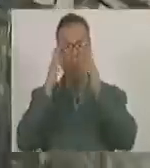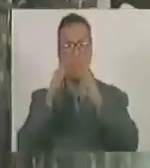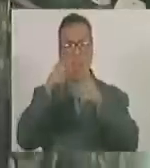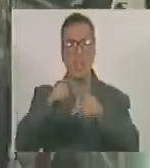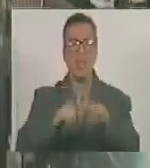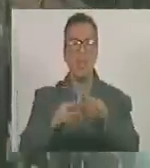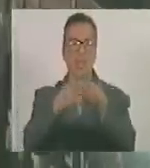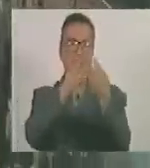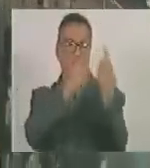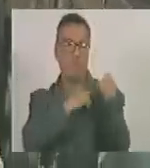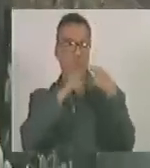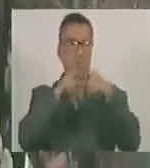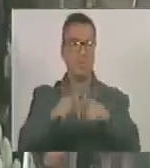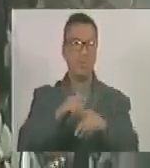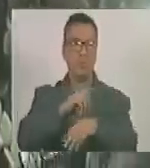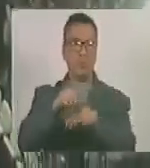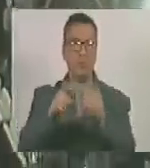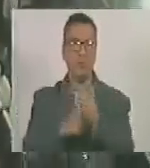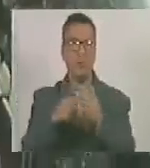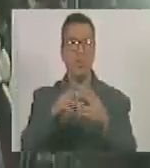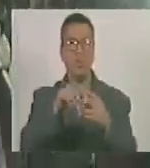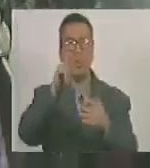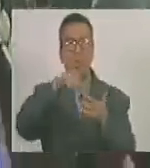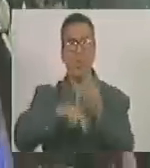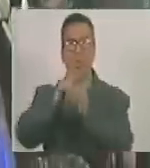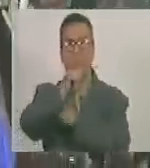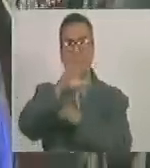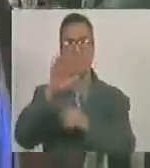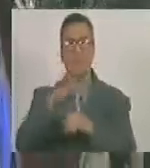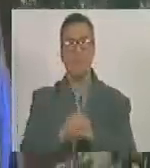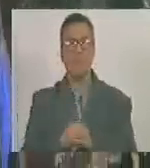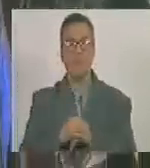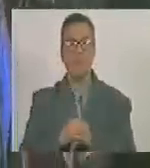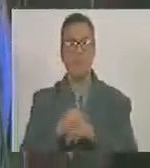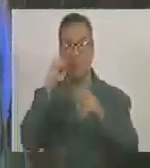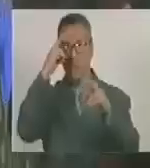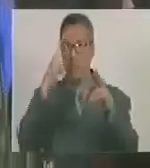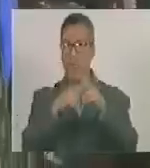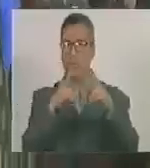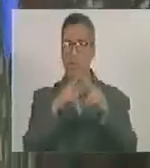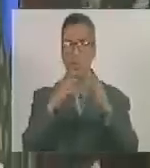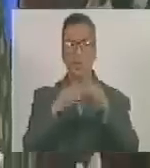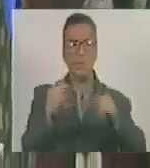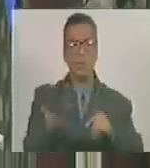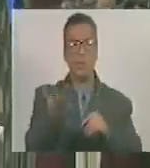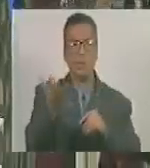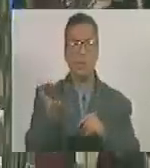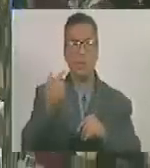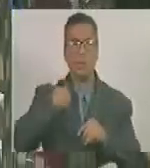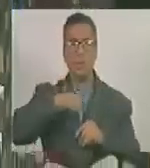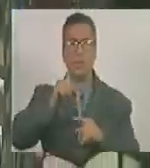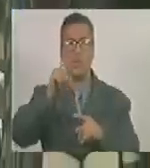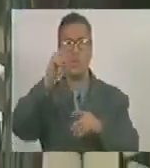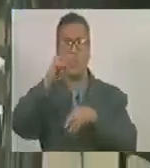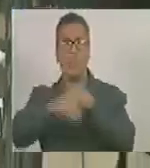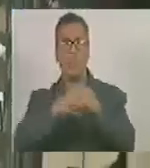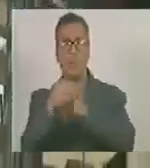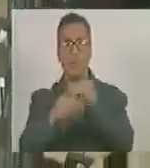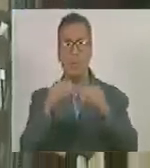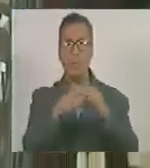respectiva representación indígena en el 2025. Conocedor de la importancia que reviste el adecuado